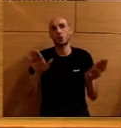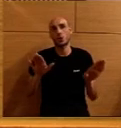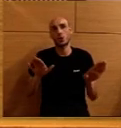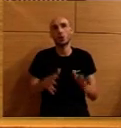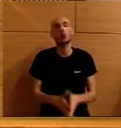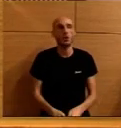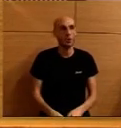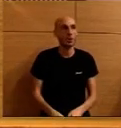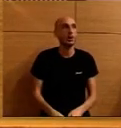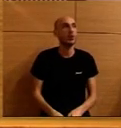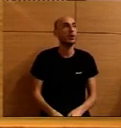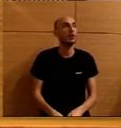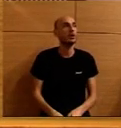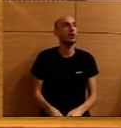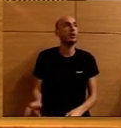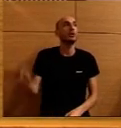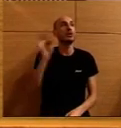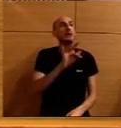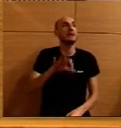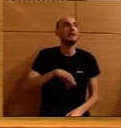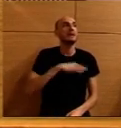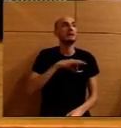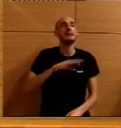Seguimos. Señor Segarra.